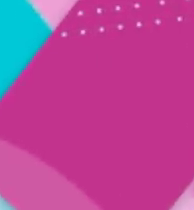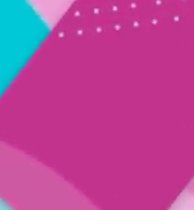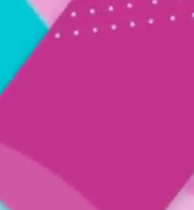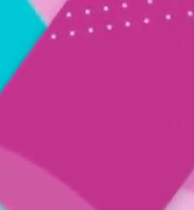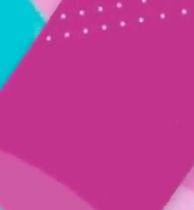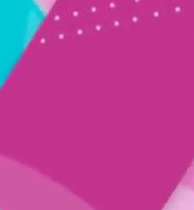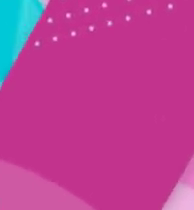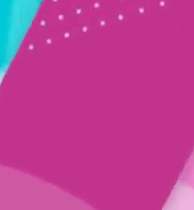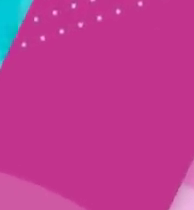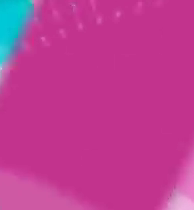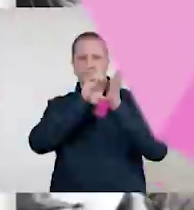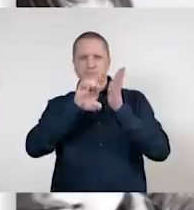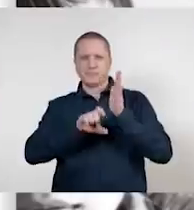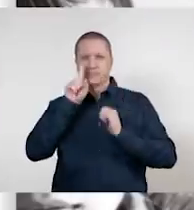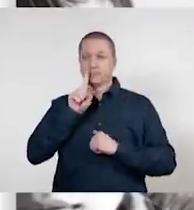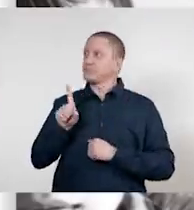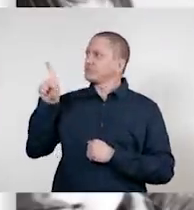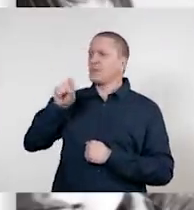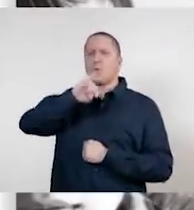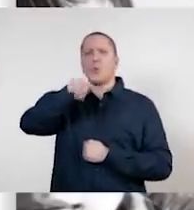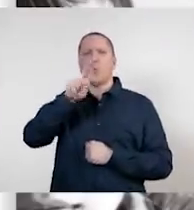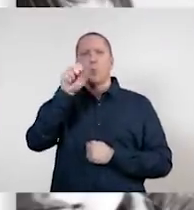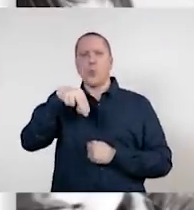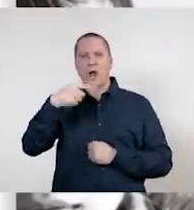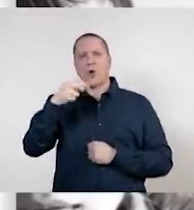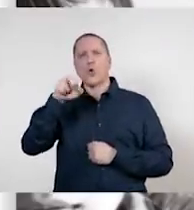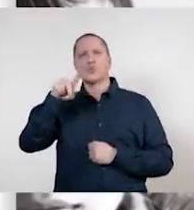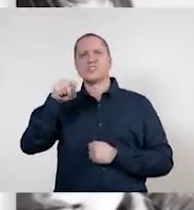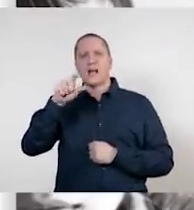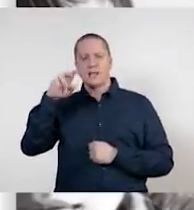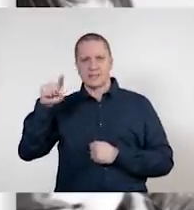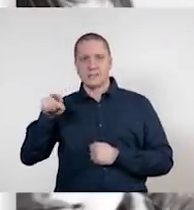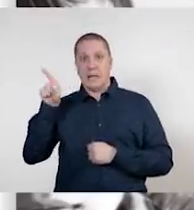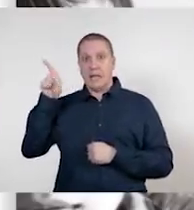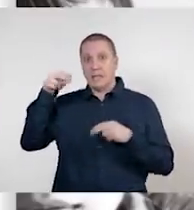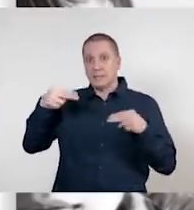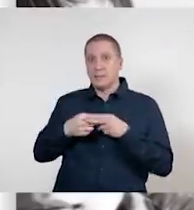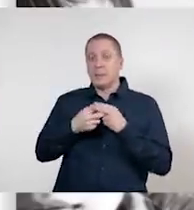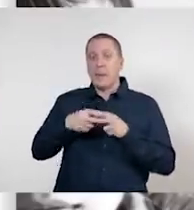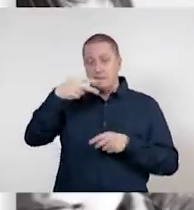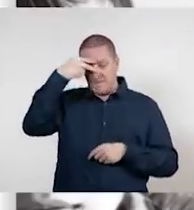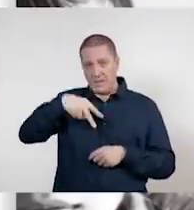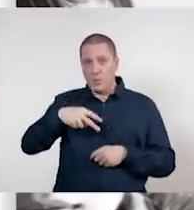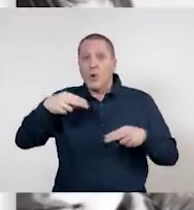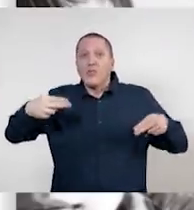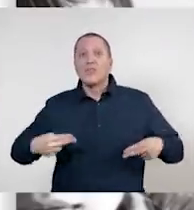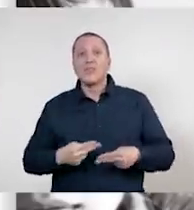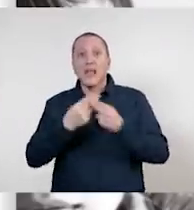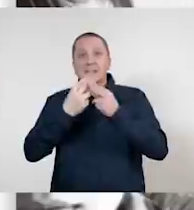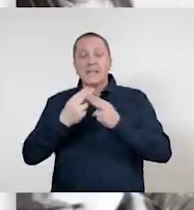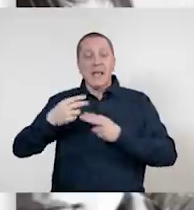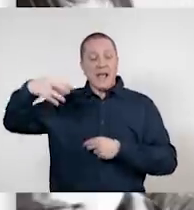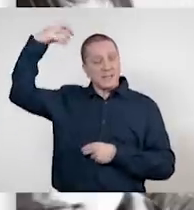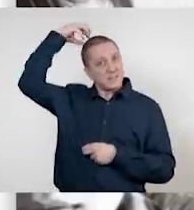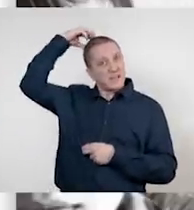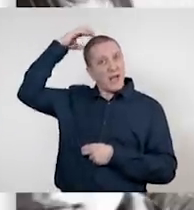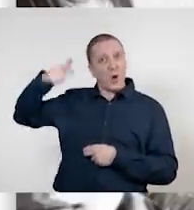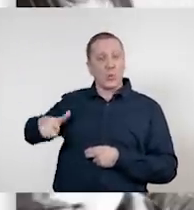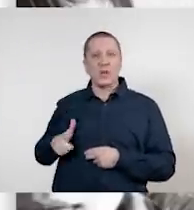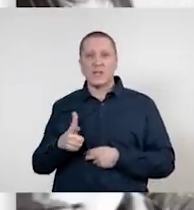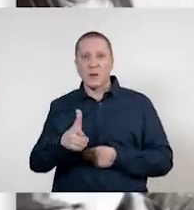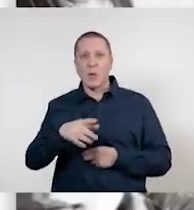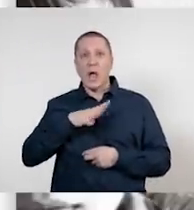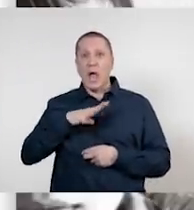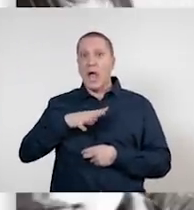nacieron. Por ejemplo, Juan González, que es mexicano, y nació en Silao, Guanajuato, y tiene